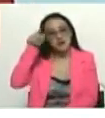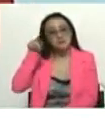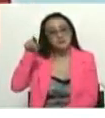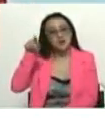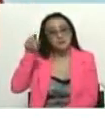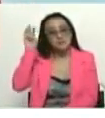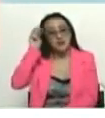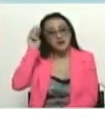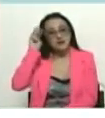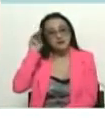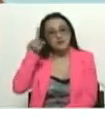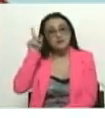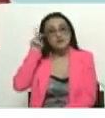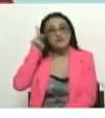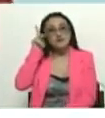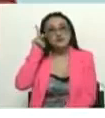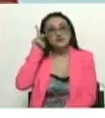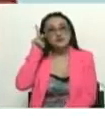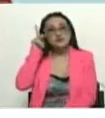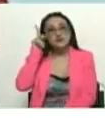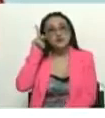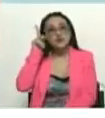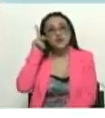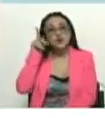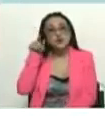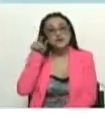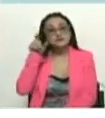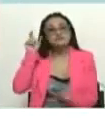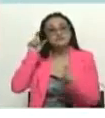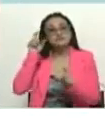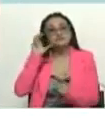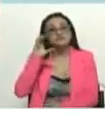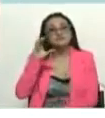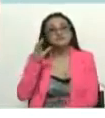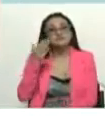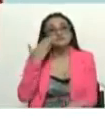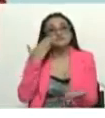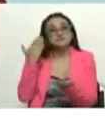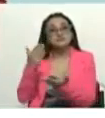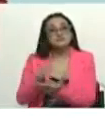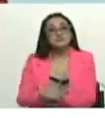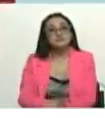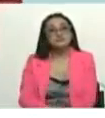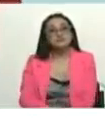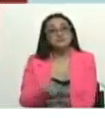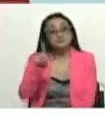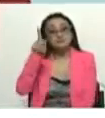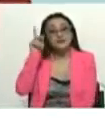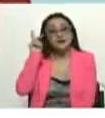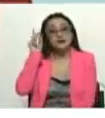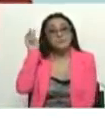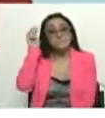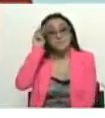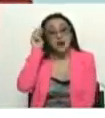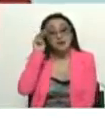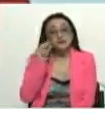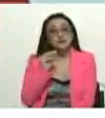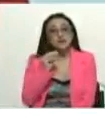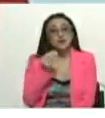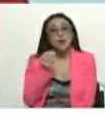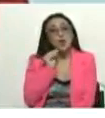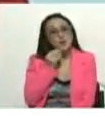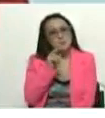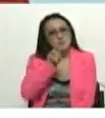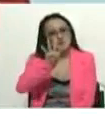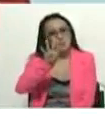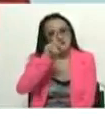profesor quien décadas más tarde sería su verdugo, Carlos Andrés Pérez. Y fue un maestro joven de 34